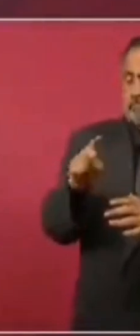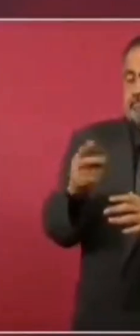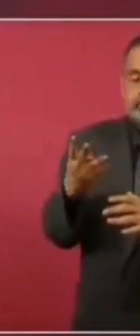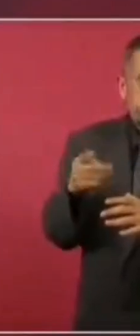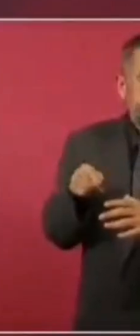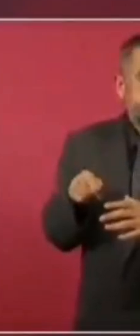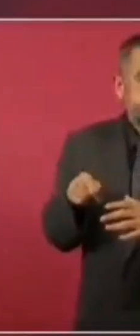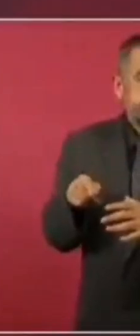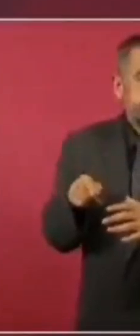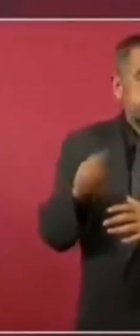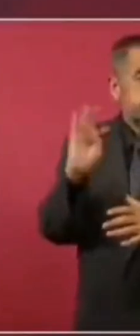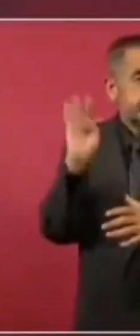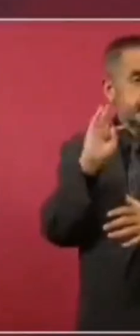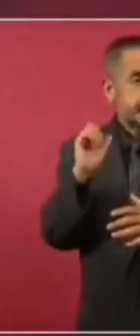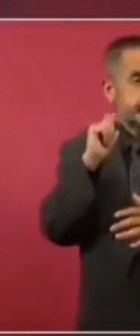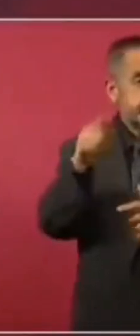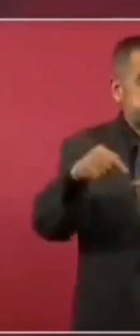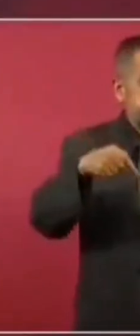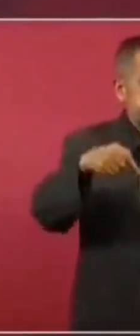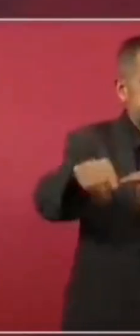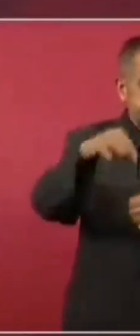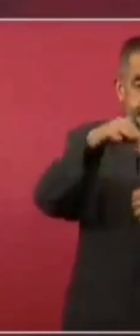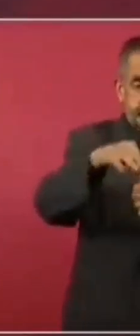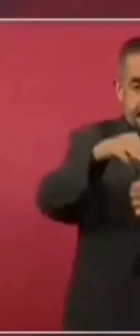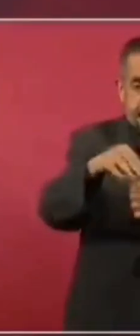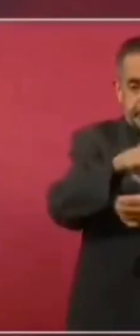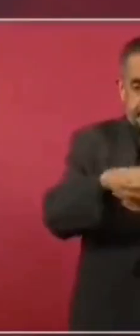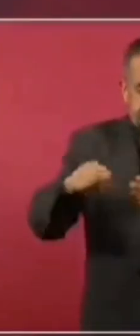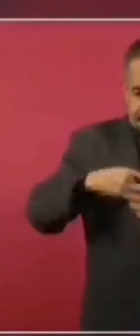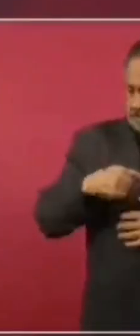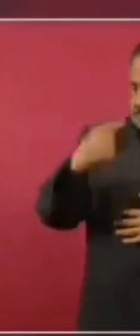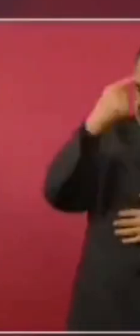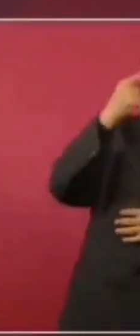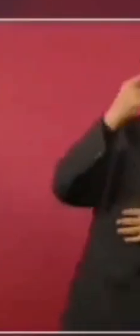Que cuando se vaya a votar, se piense en eso.